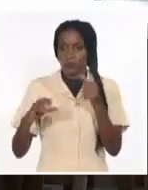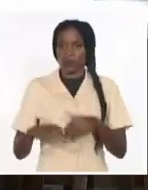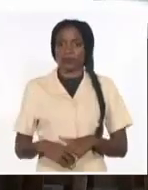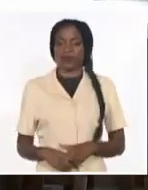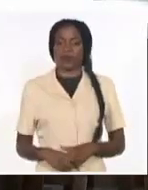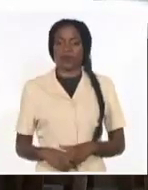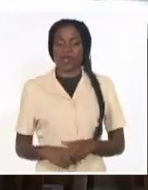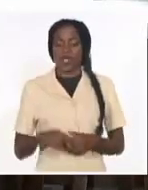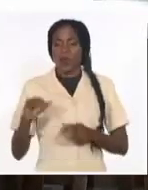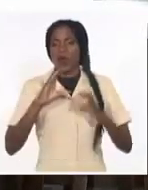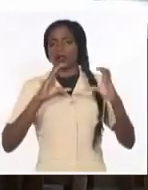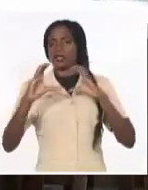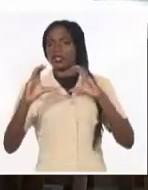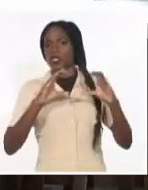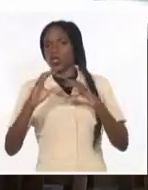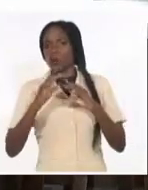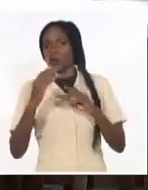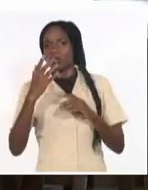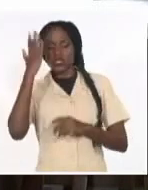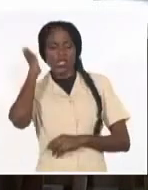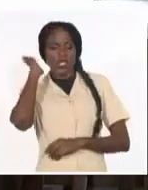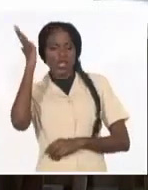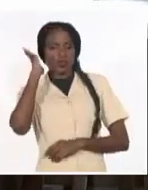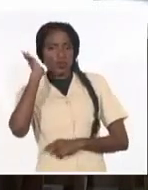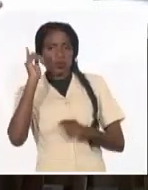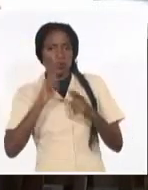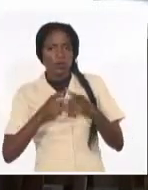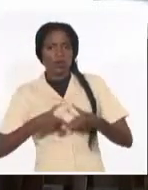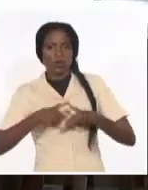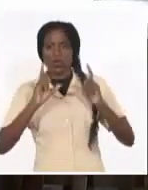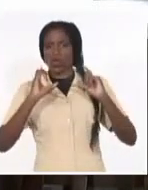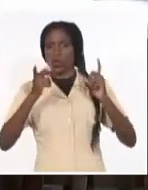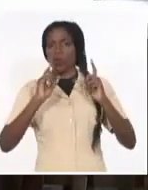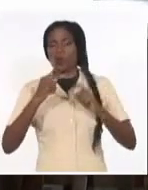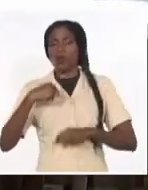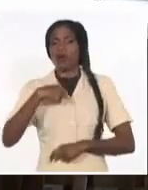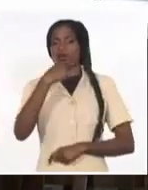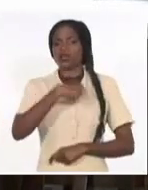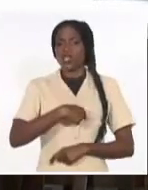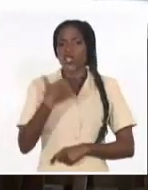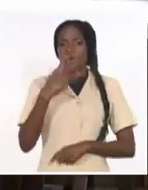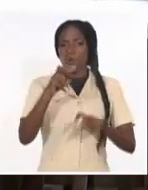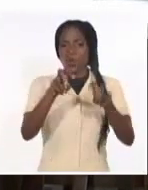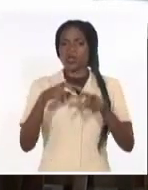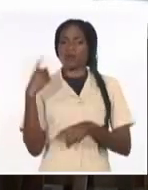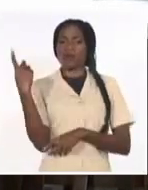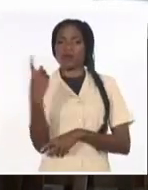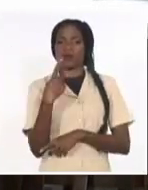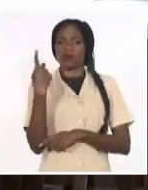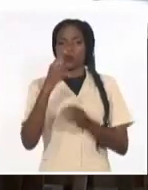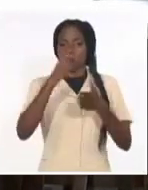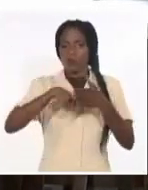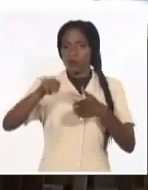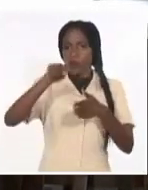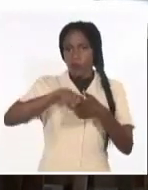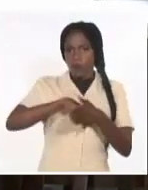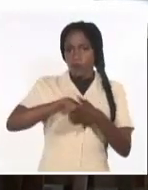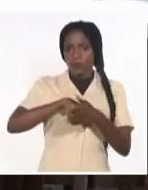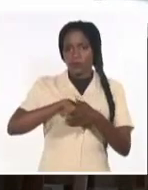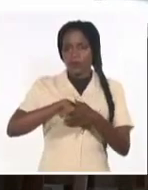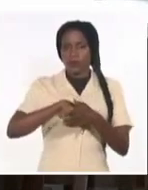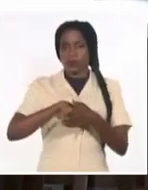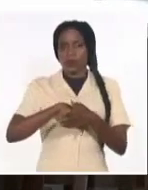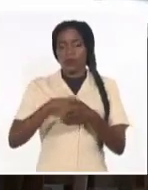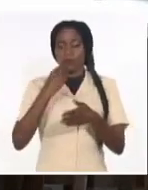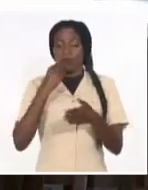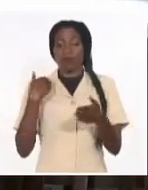comunicación entre la Conferencia Consultiva Política del Pueblo Chino con la Asamblea Nacional de Poder Popular, alcanzando